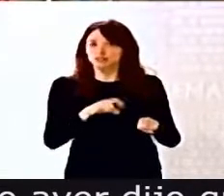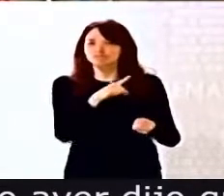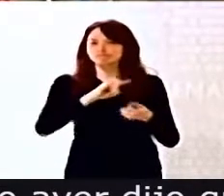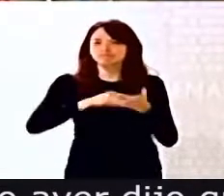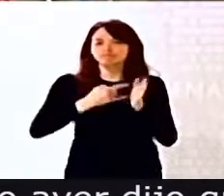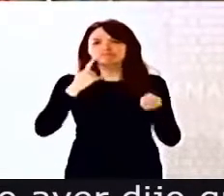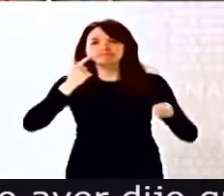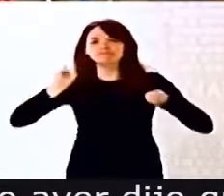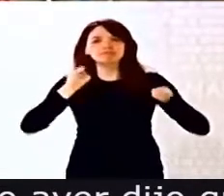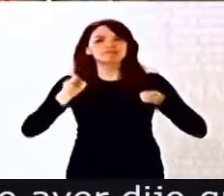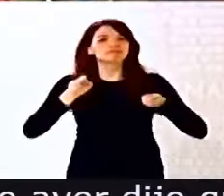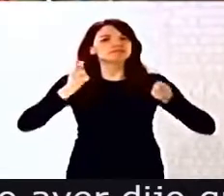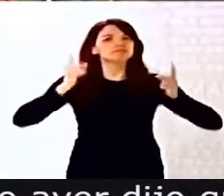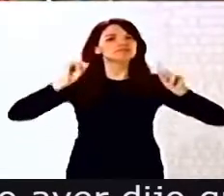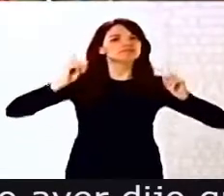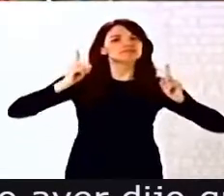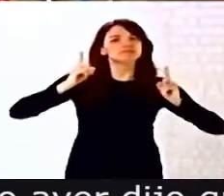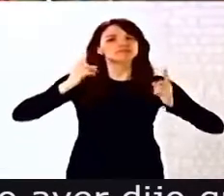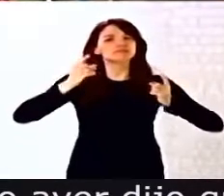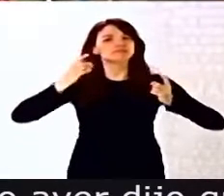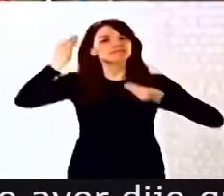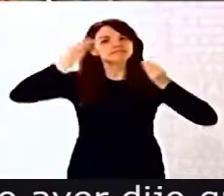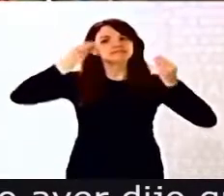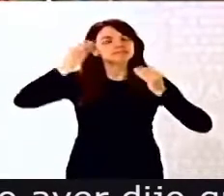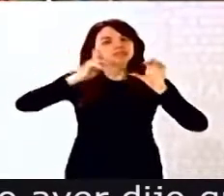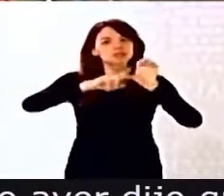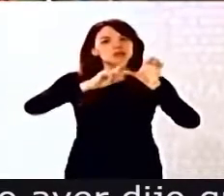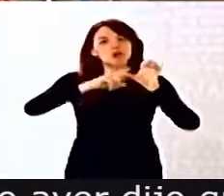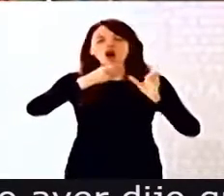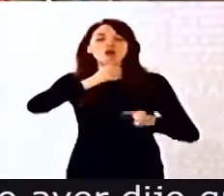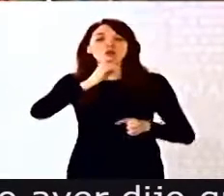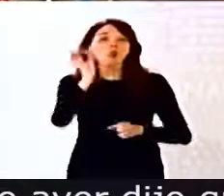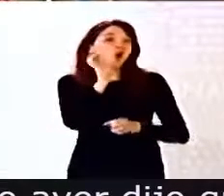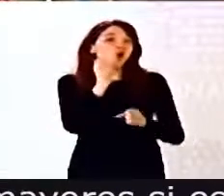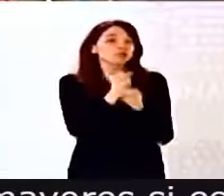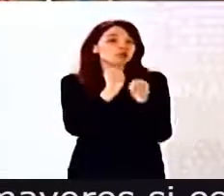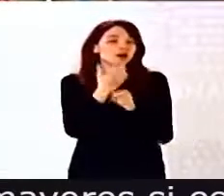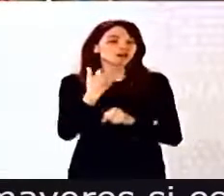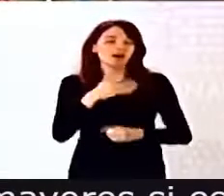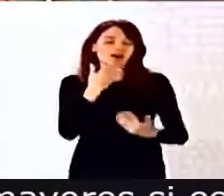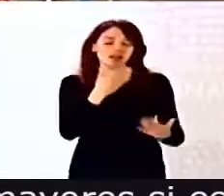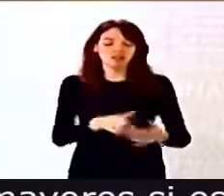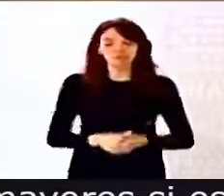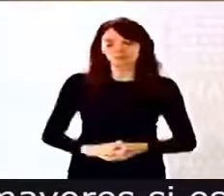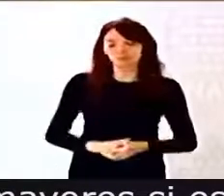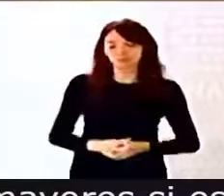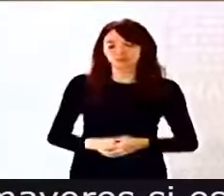control y prevención va a plantear Extremadura o si ya están trabajando en ello. Gracias.